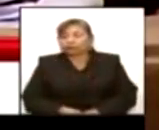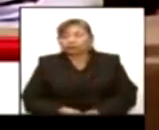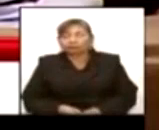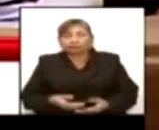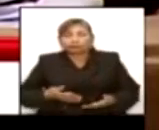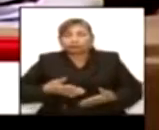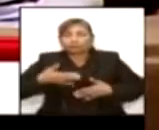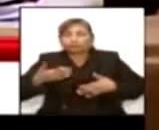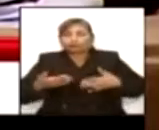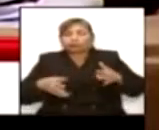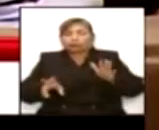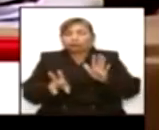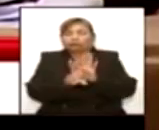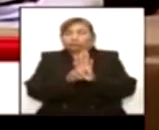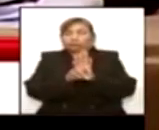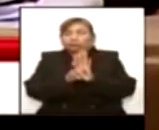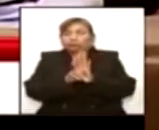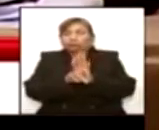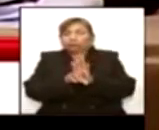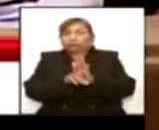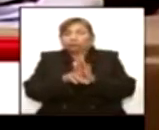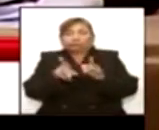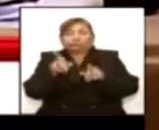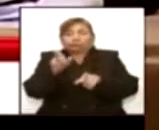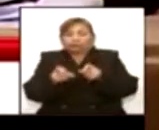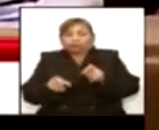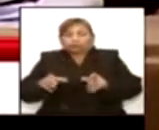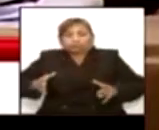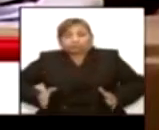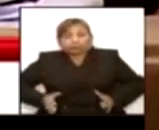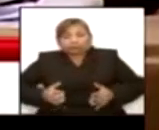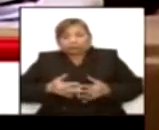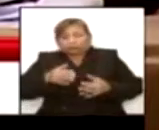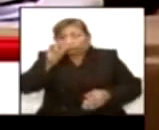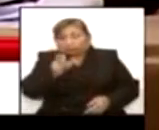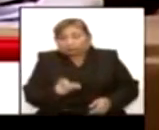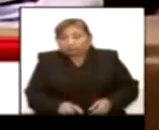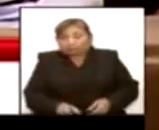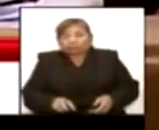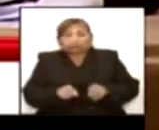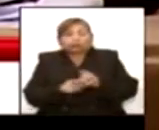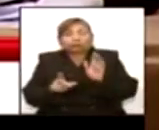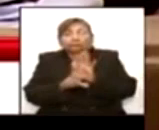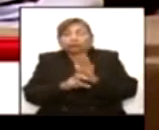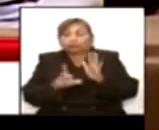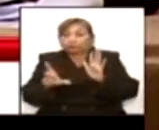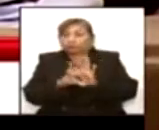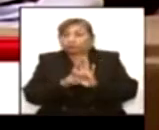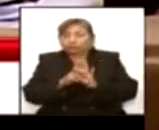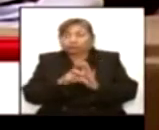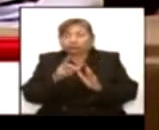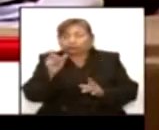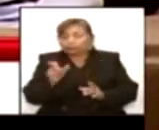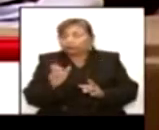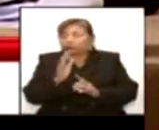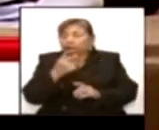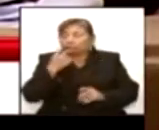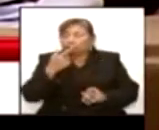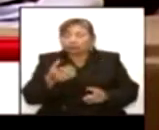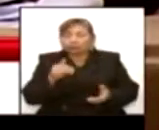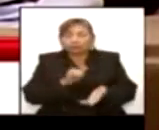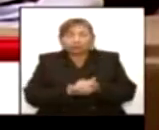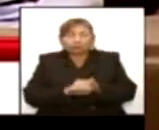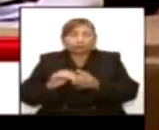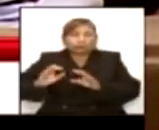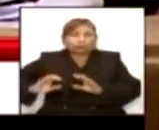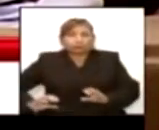la expresión de voluntad tanto de la gestante como de la representante legal para que este sea un